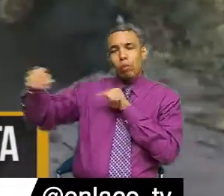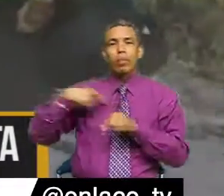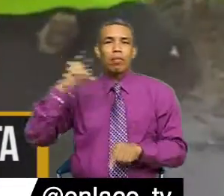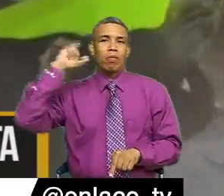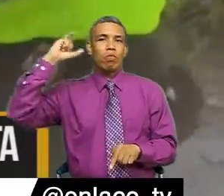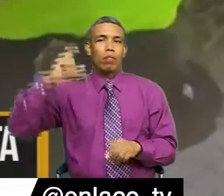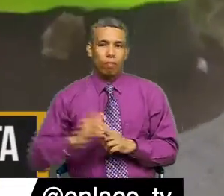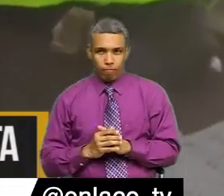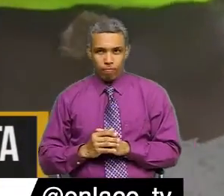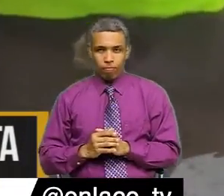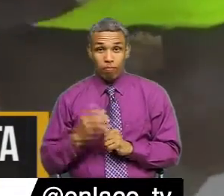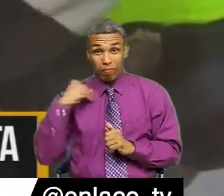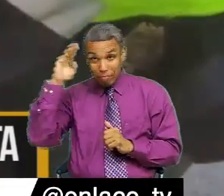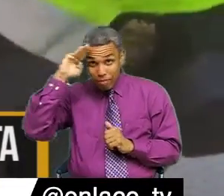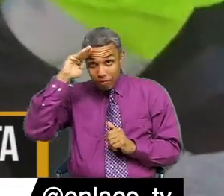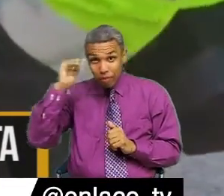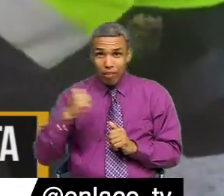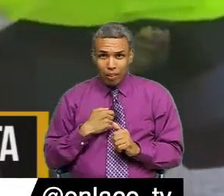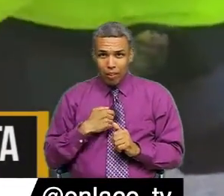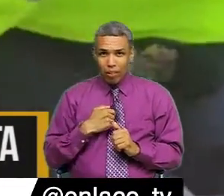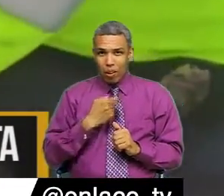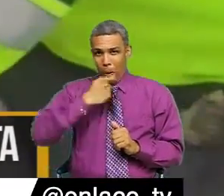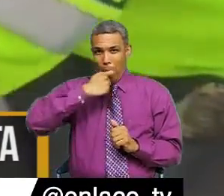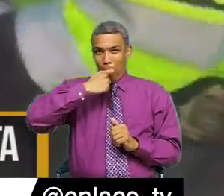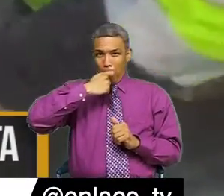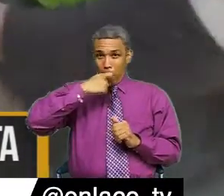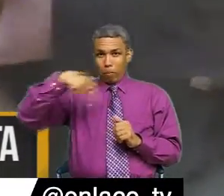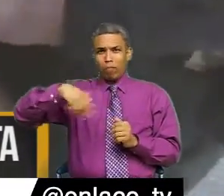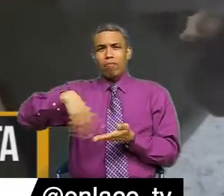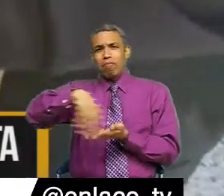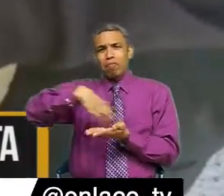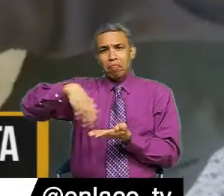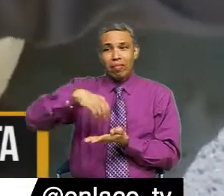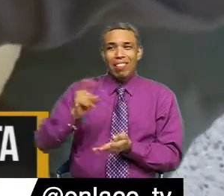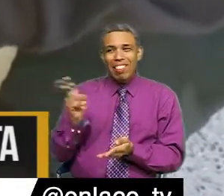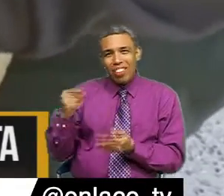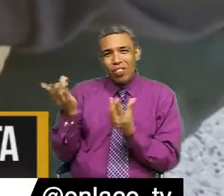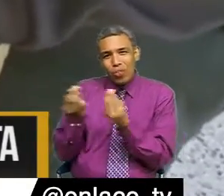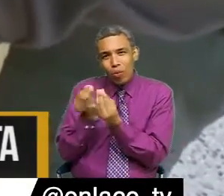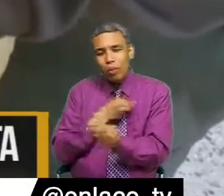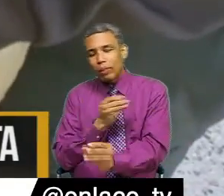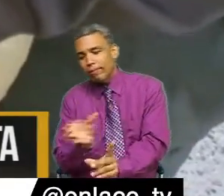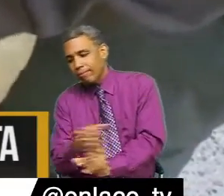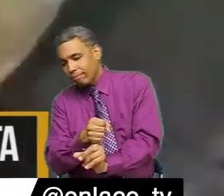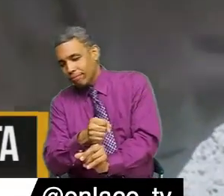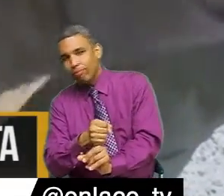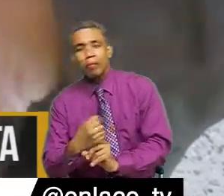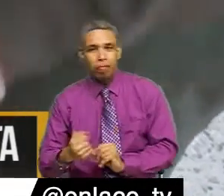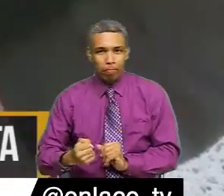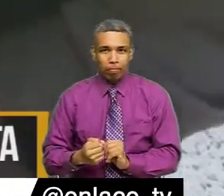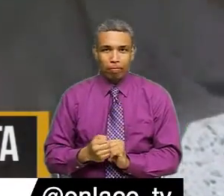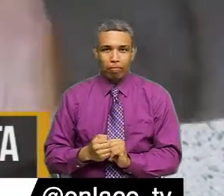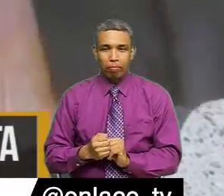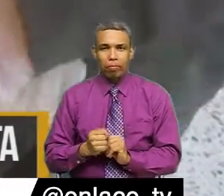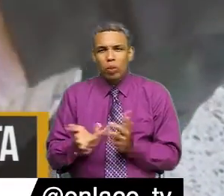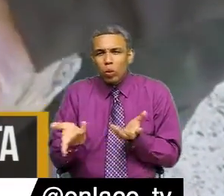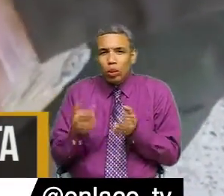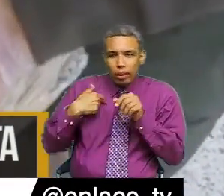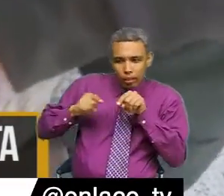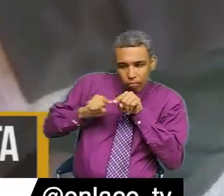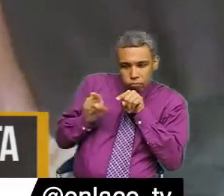Uniformados adscritos a la seccional de tránsito del Departamento de Policía de Santander fueron los encargados de realizar el procedimiento. El caso se registró en el kilómetro 13